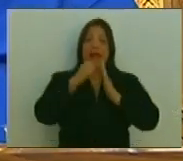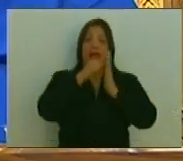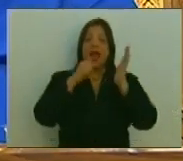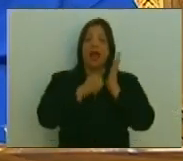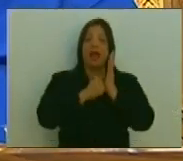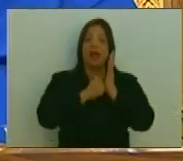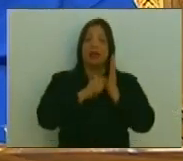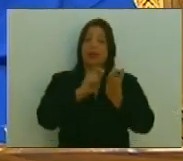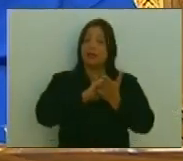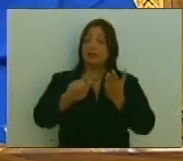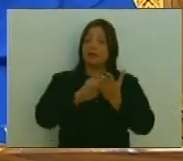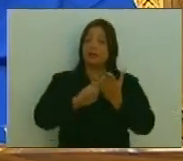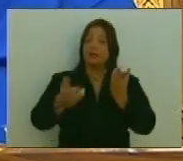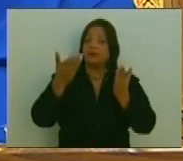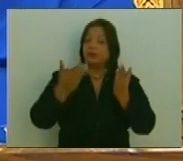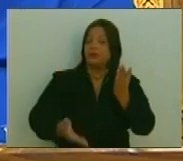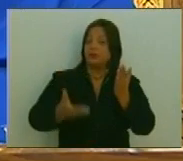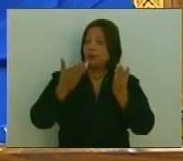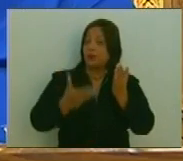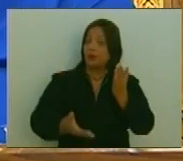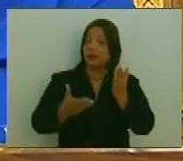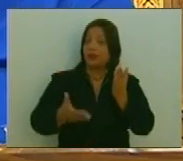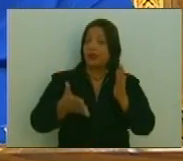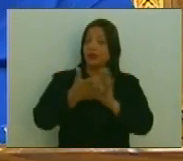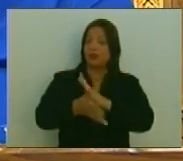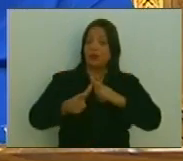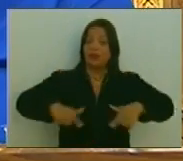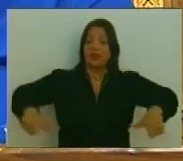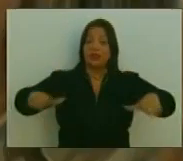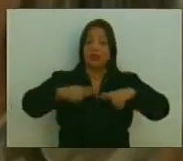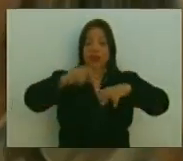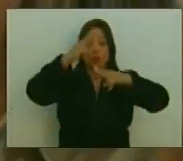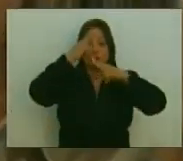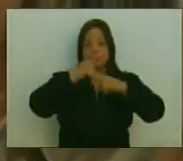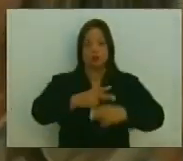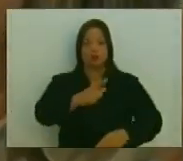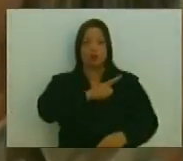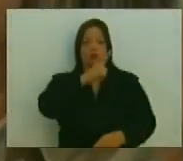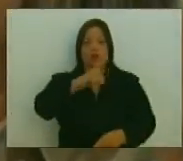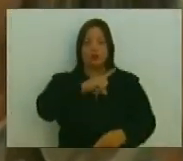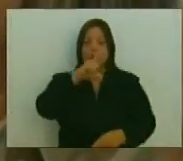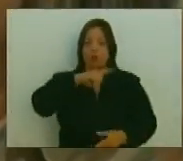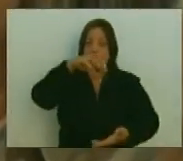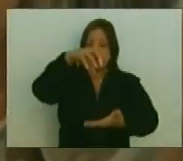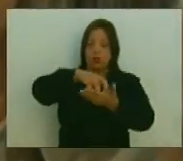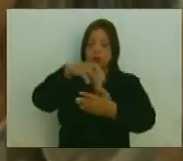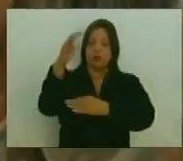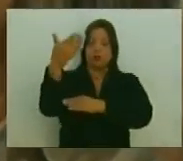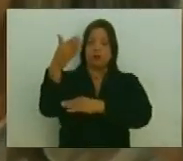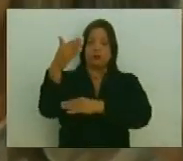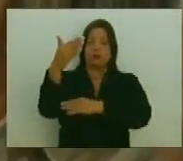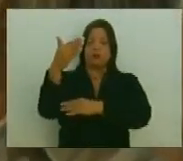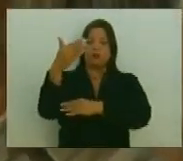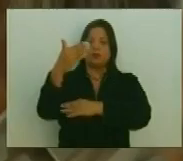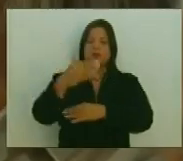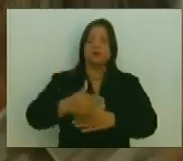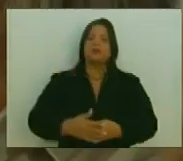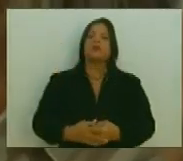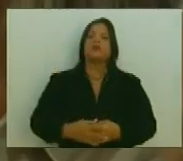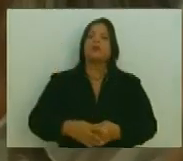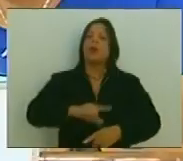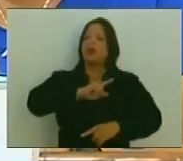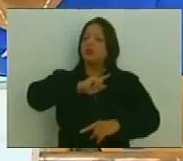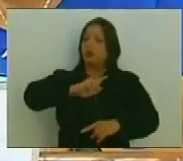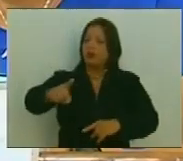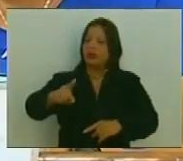un registro sucinto de lo acontecido en el hemiciclo protocolar del Palacio Federal Legislativo, se